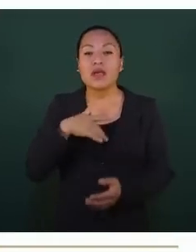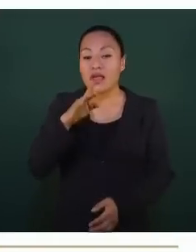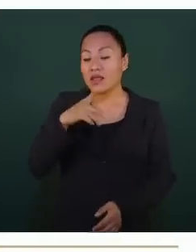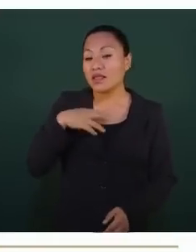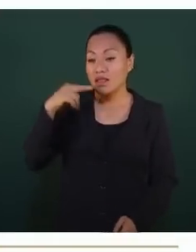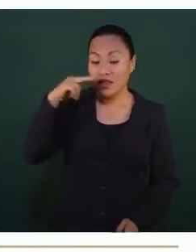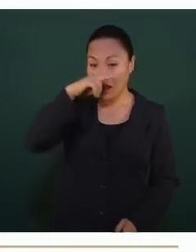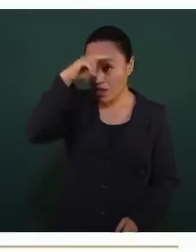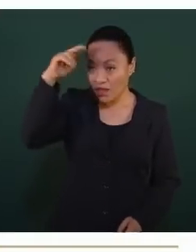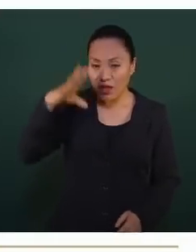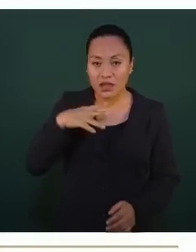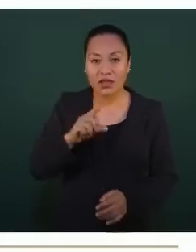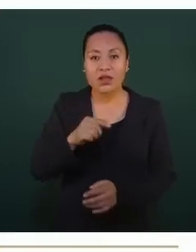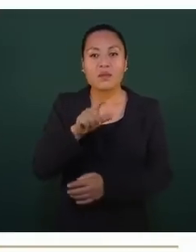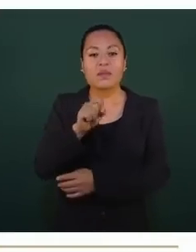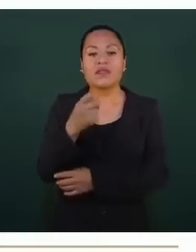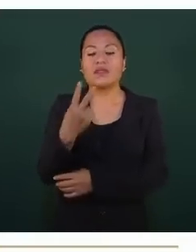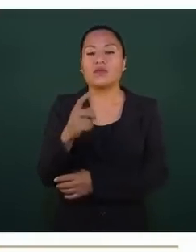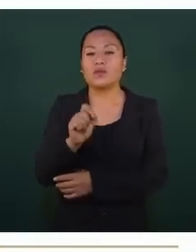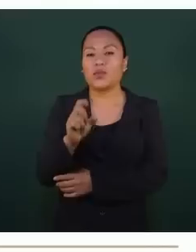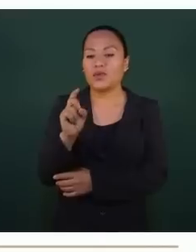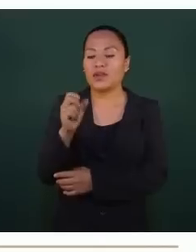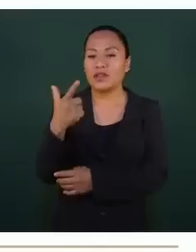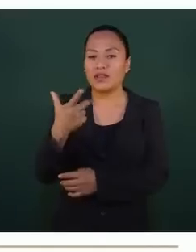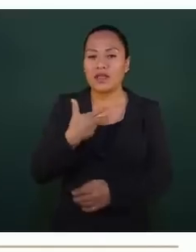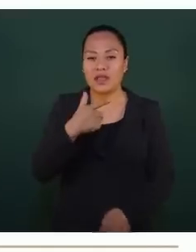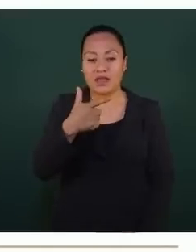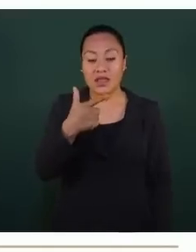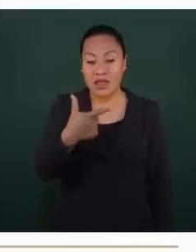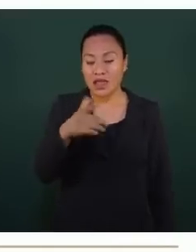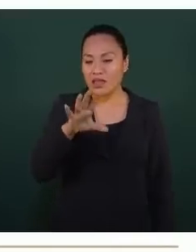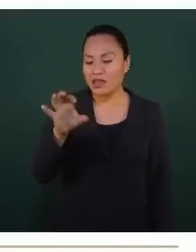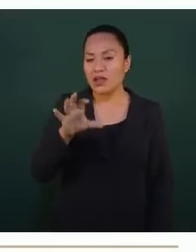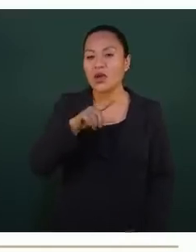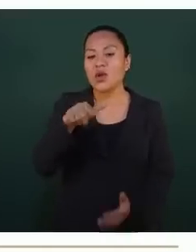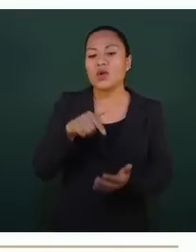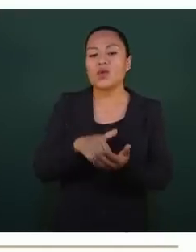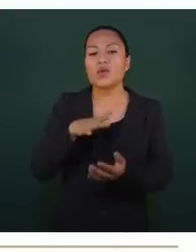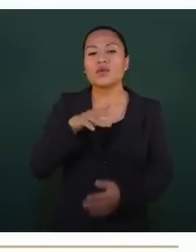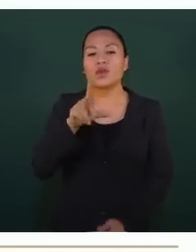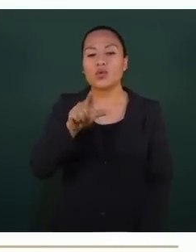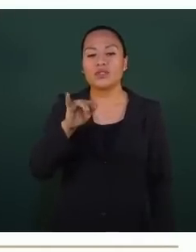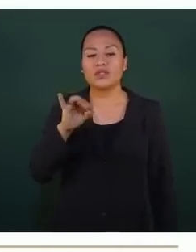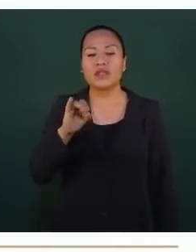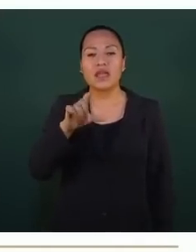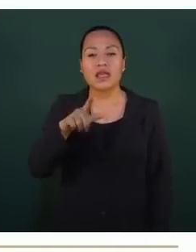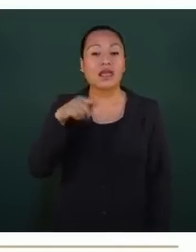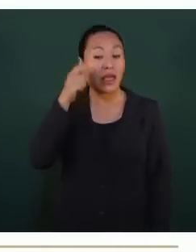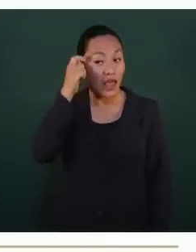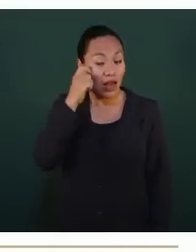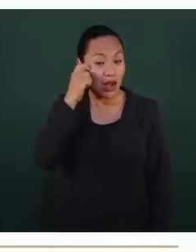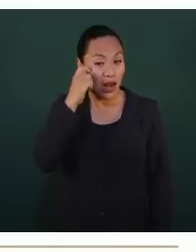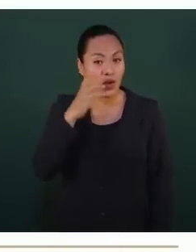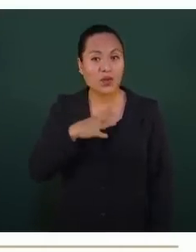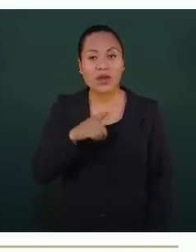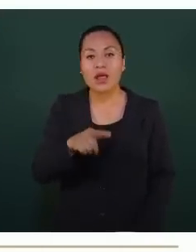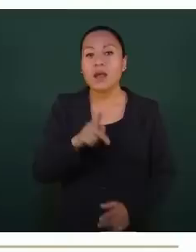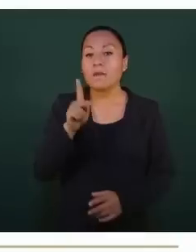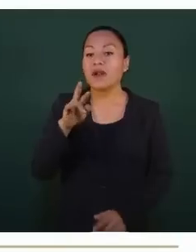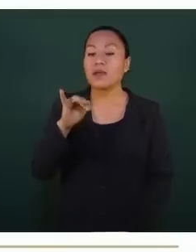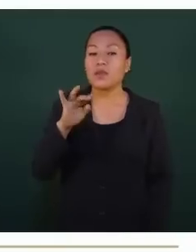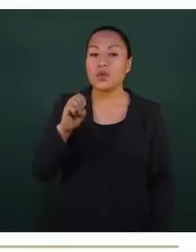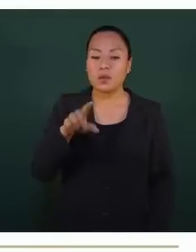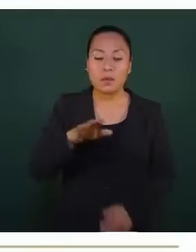Nayarit, y 22 pesos 37 centavos de G500 en San Luis Acatlán, Guerrero. De la premium, la